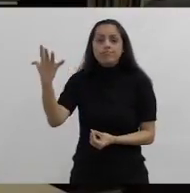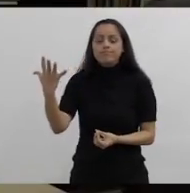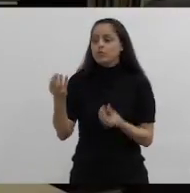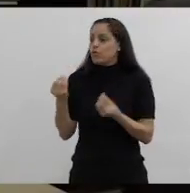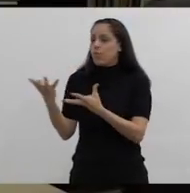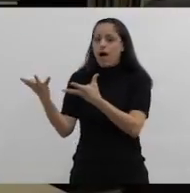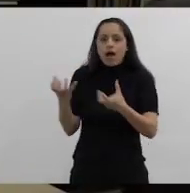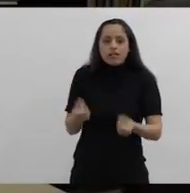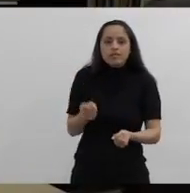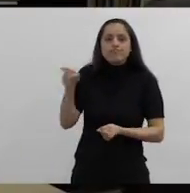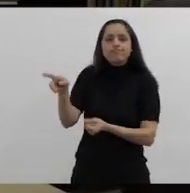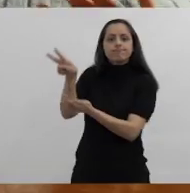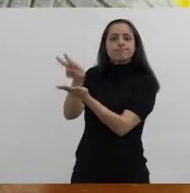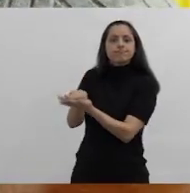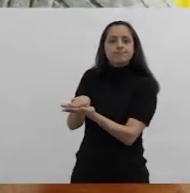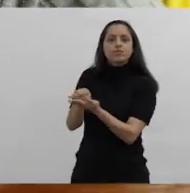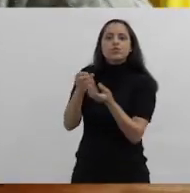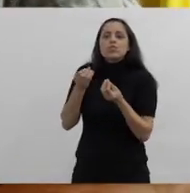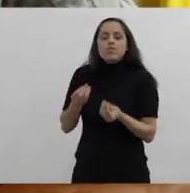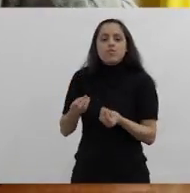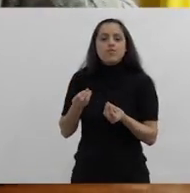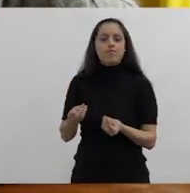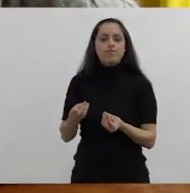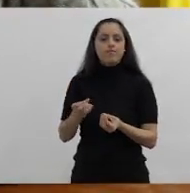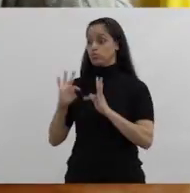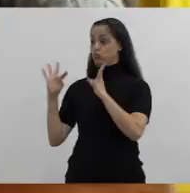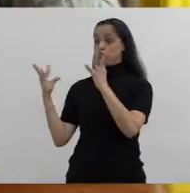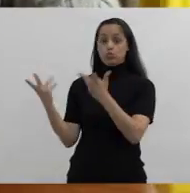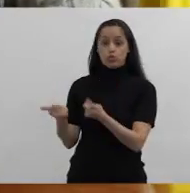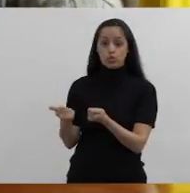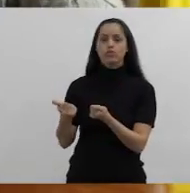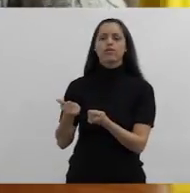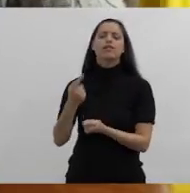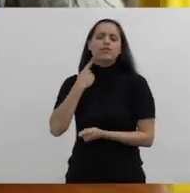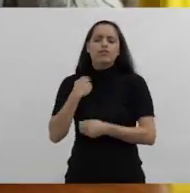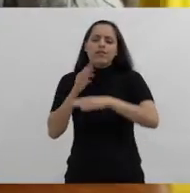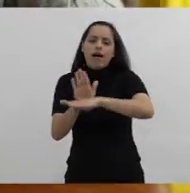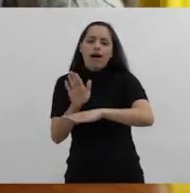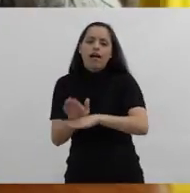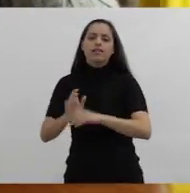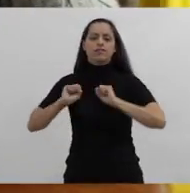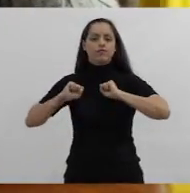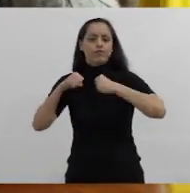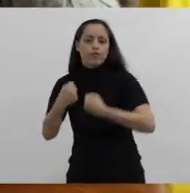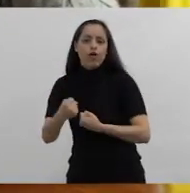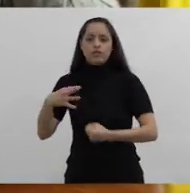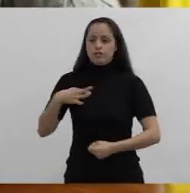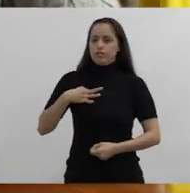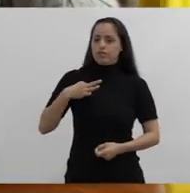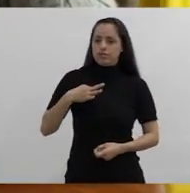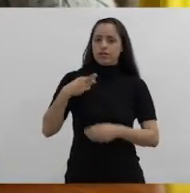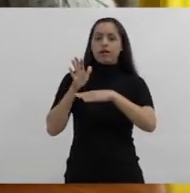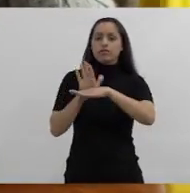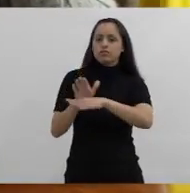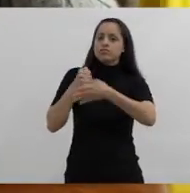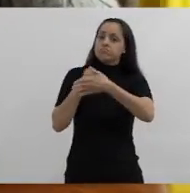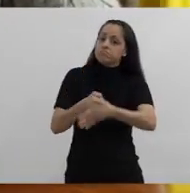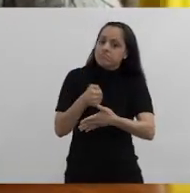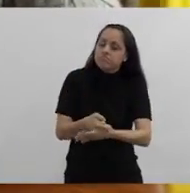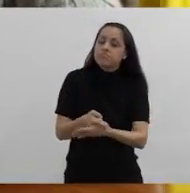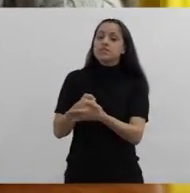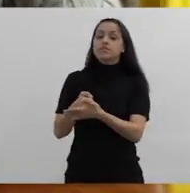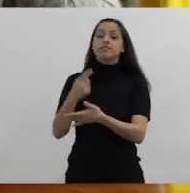no podés llegar hasta ahí. Todo lo demás lo hicimos con voluntad. Te puedo asegurar que con esfuerzo, voluntad, pero